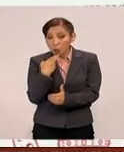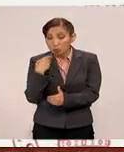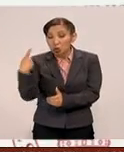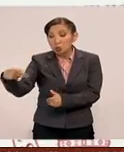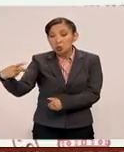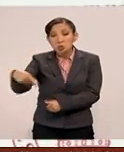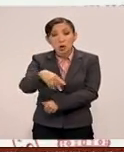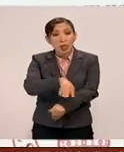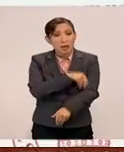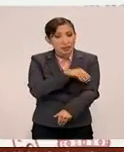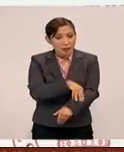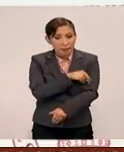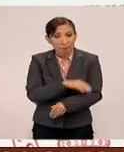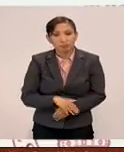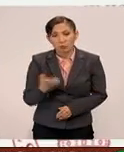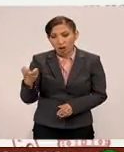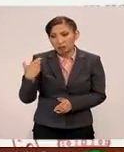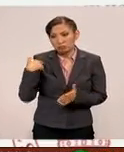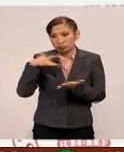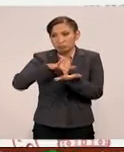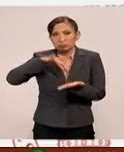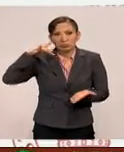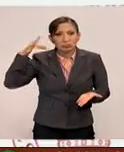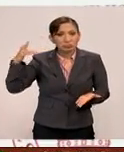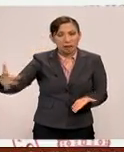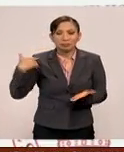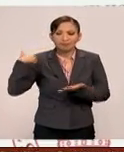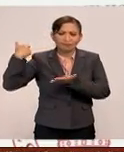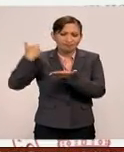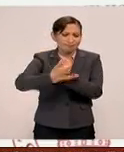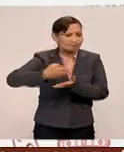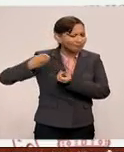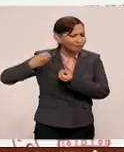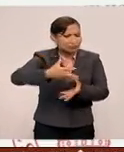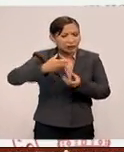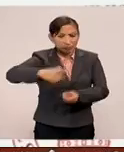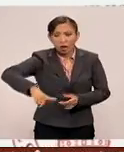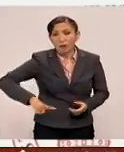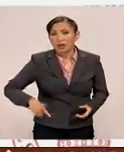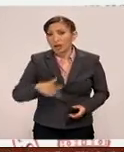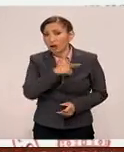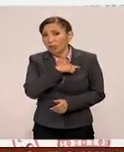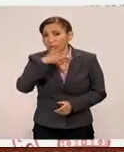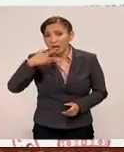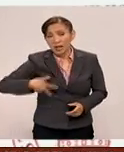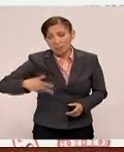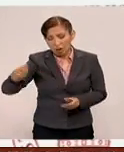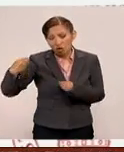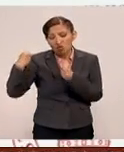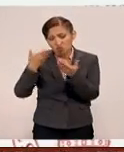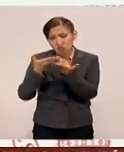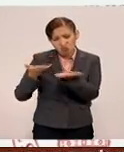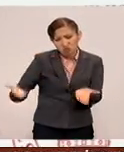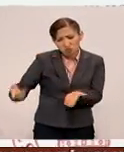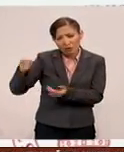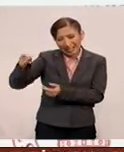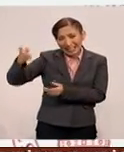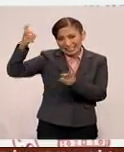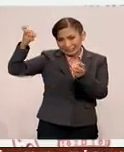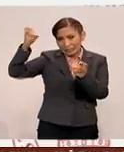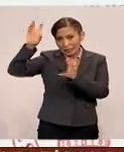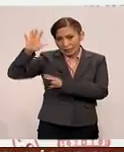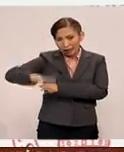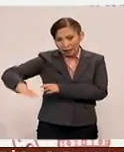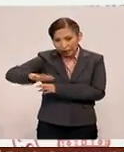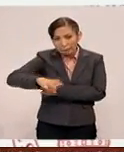sus energías. Por ello agradecemos la cooperación que el gobierno de Dinamarca nos ofrece en este